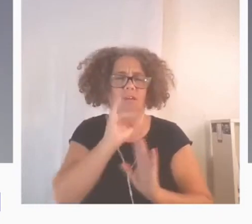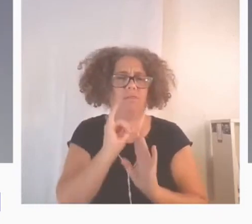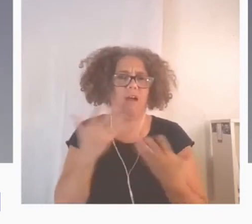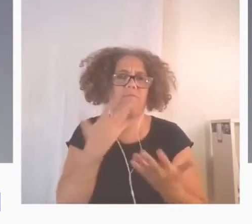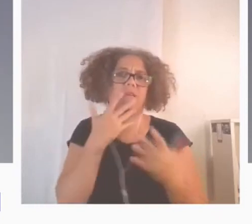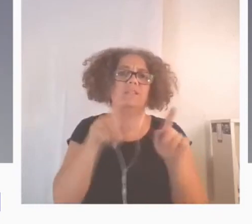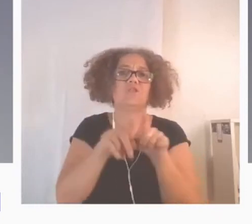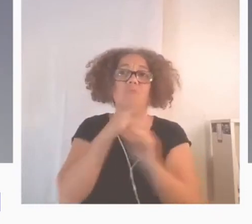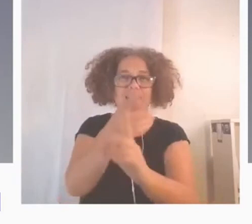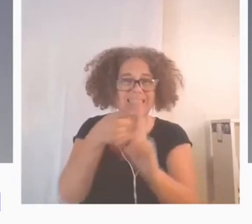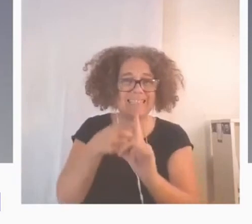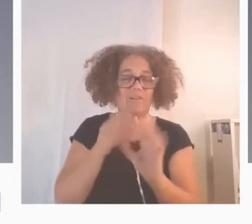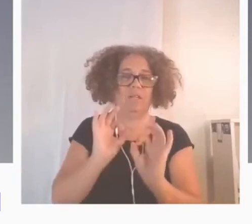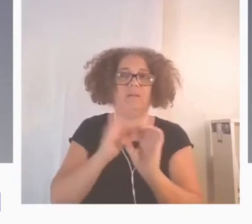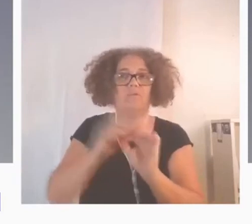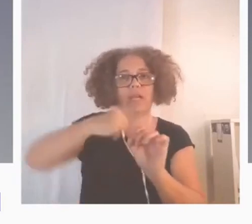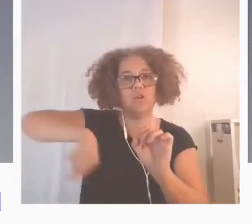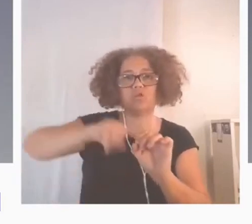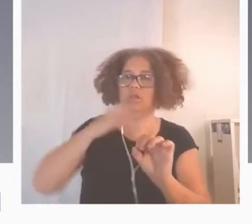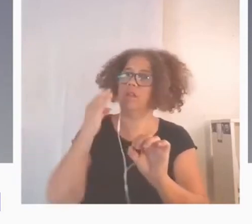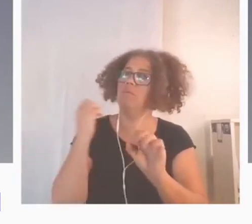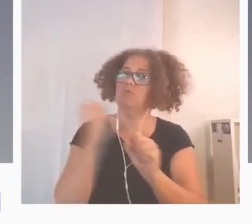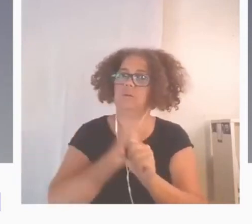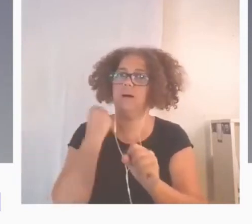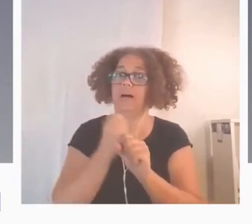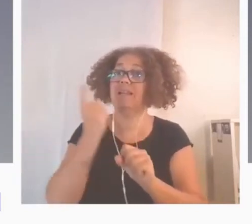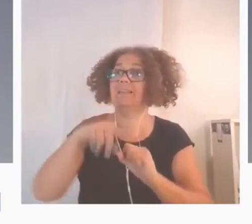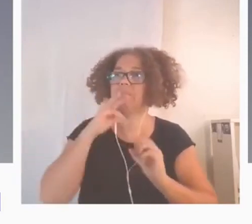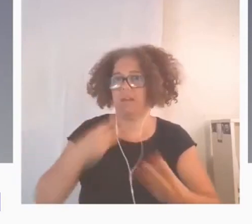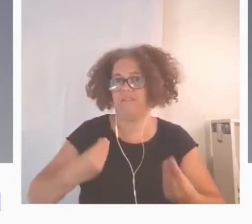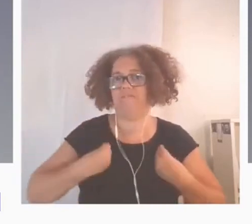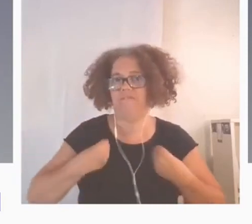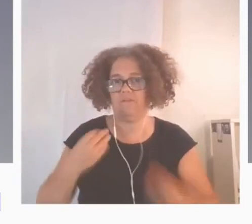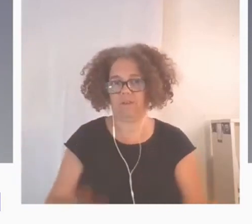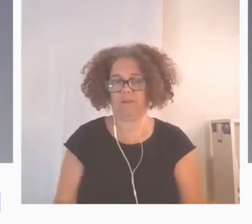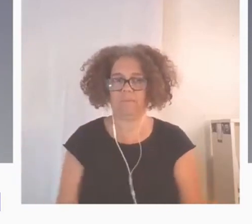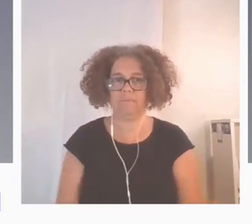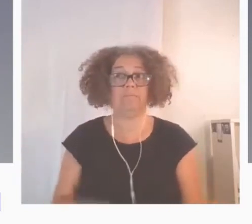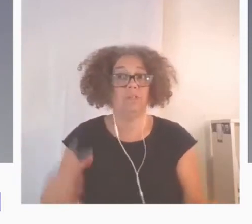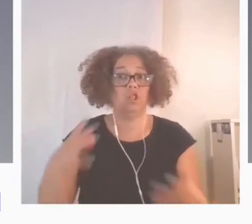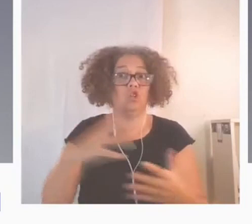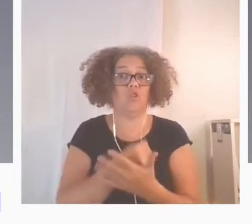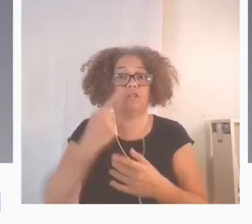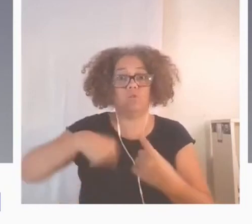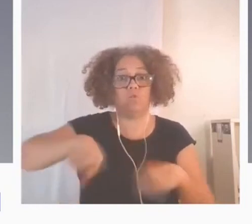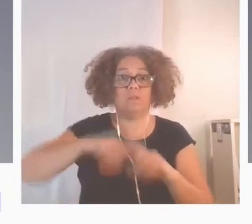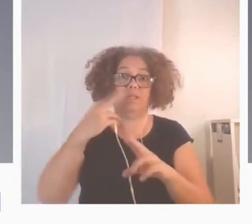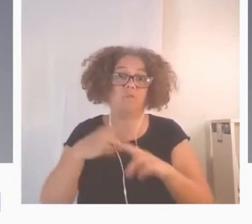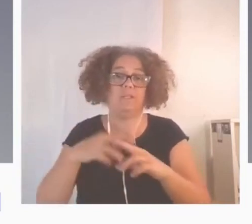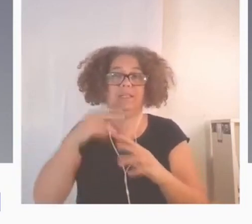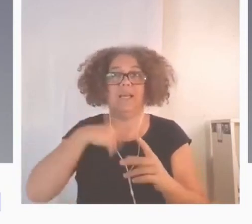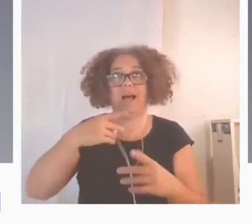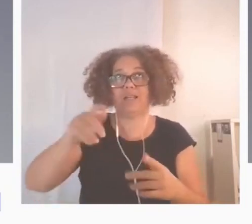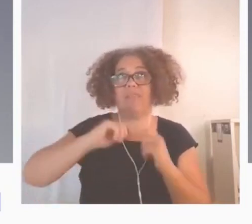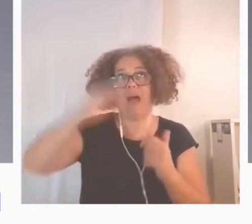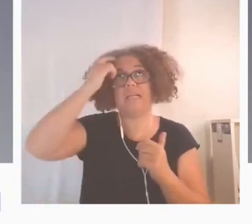ese objetivo que tenemos que trabajar y vivir en el momento. Y todas nuestras políticas locales son también inspiradas en